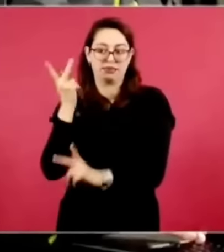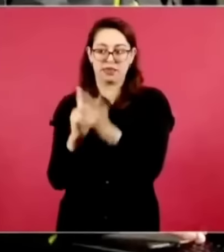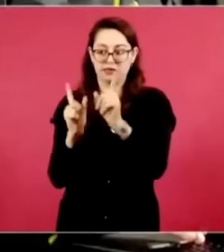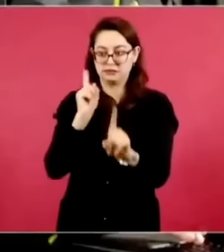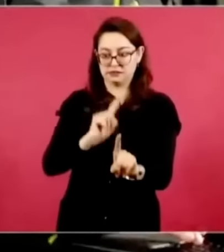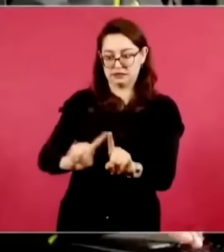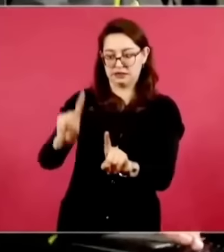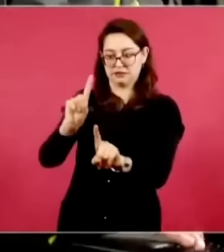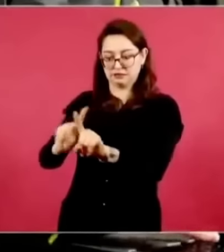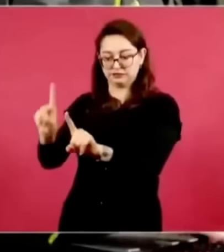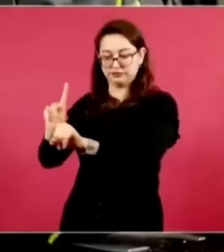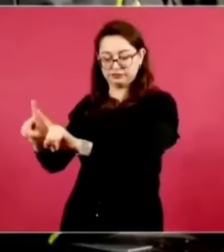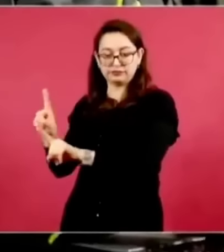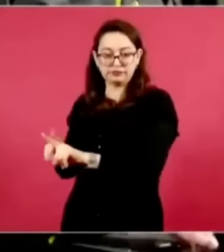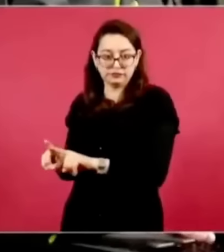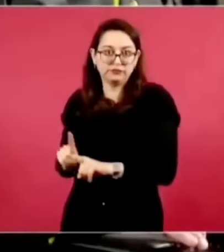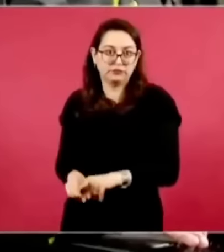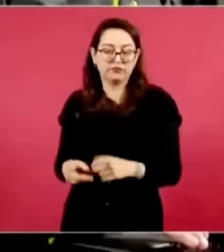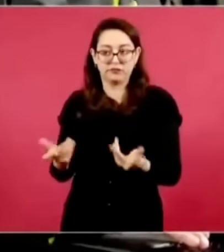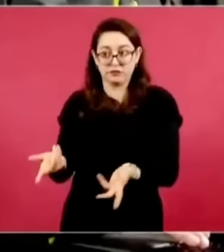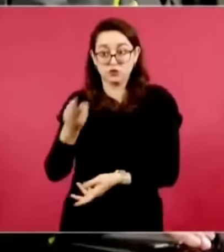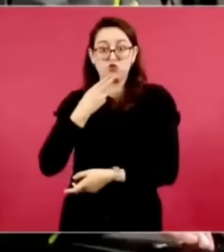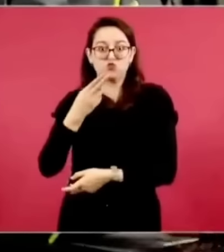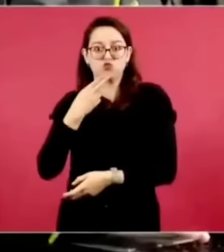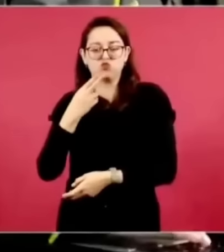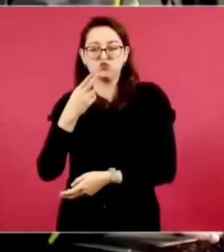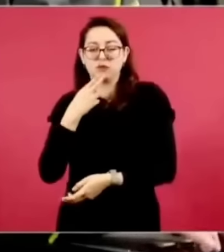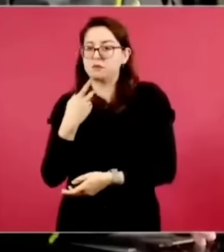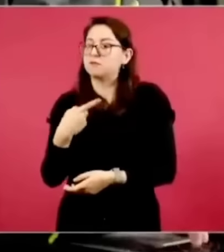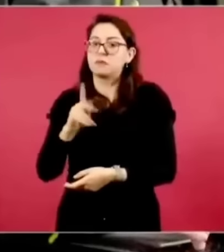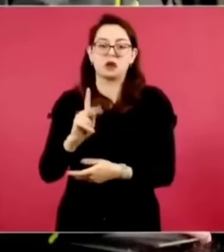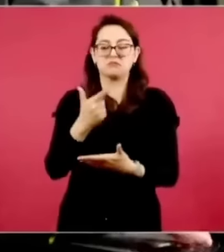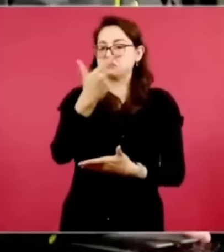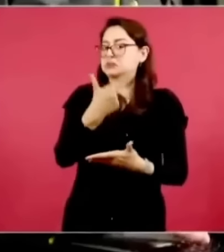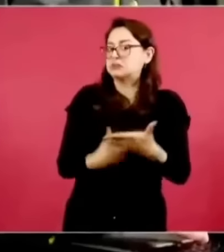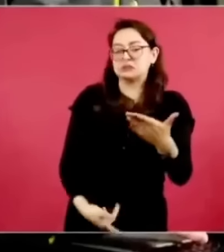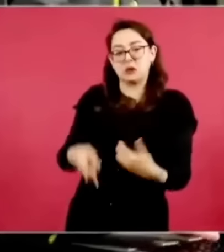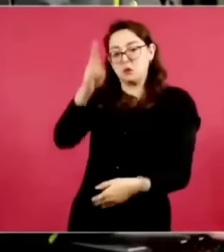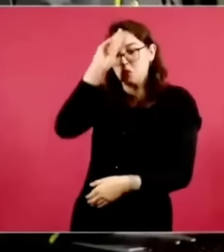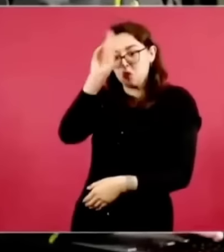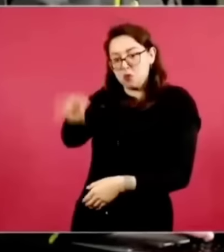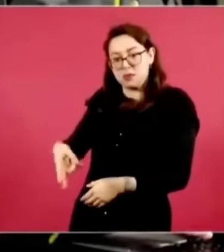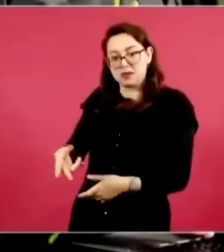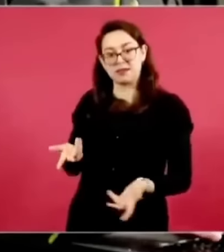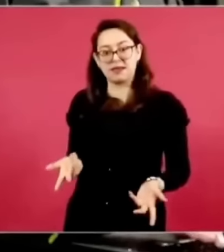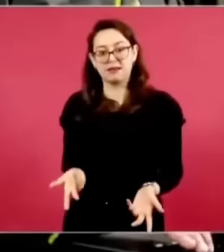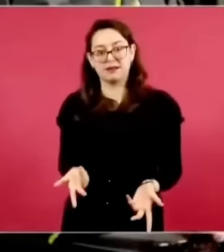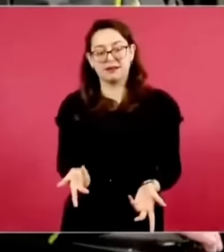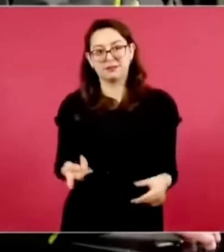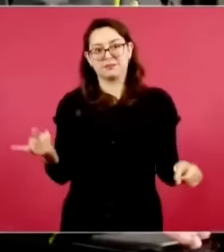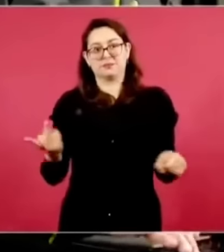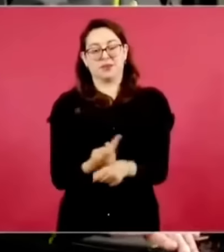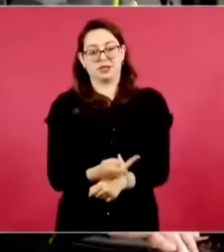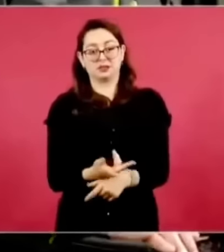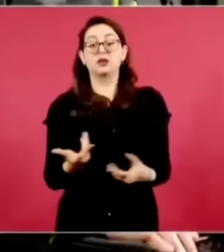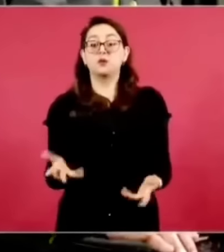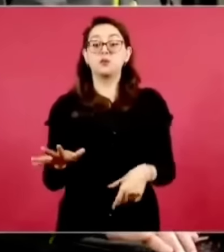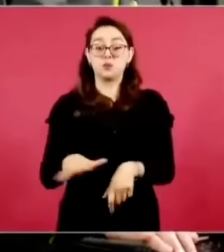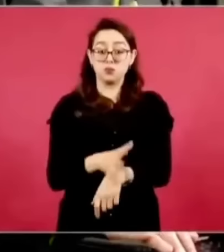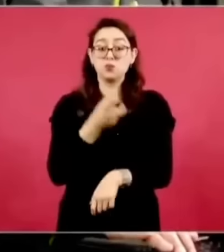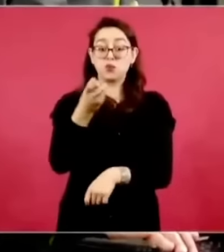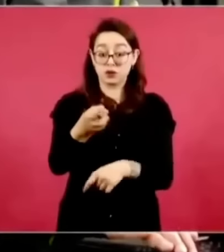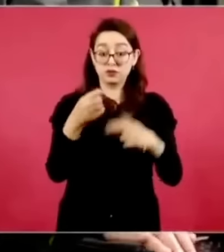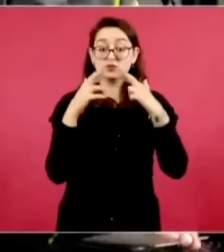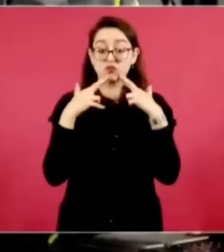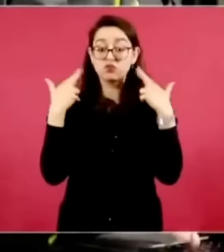ahí de la Sierra mazateca entonces este no ha habido de eso por eso es que se está pidiendo esta reunión con autoridades del